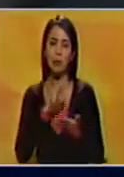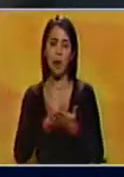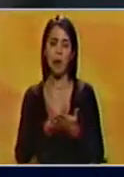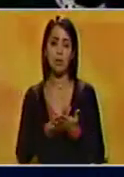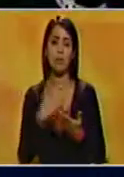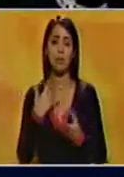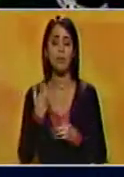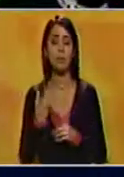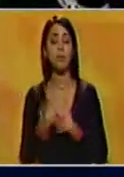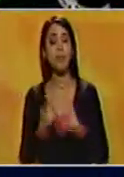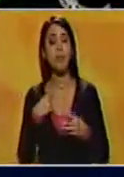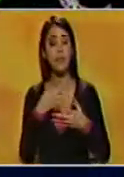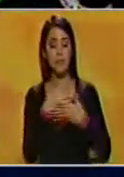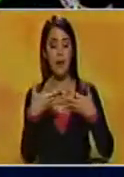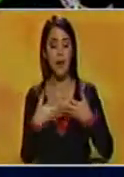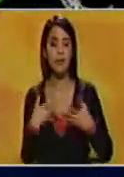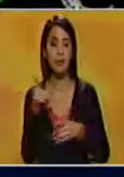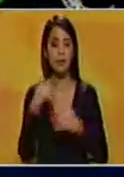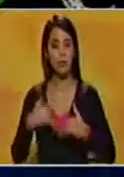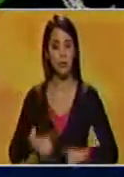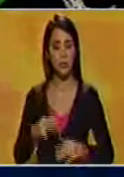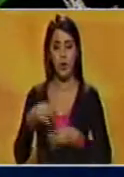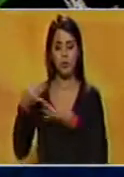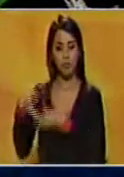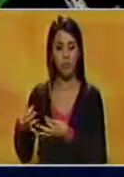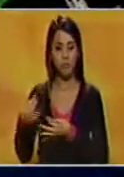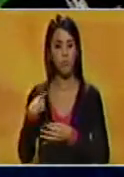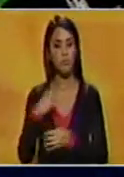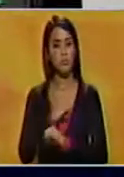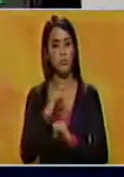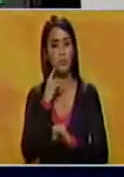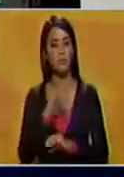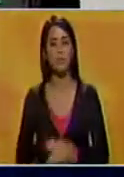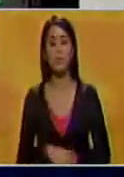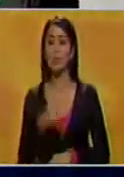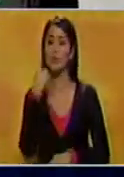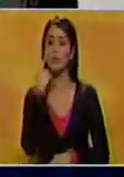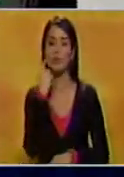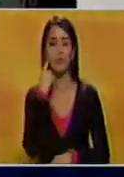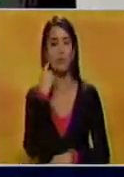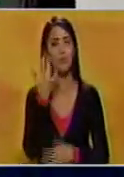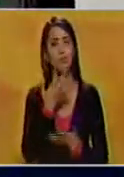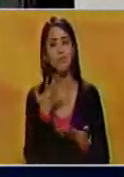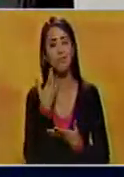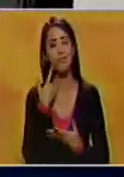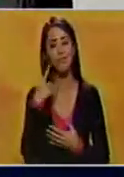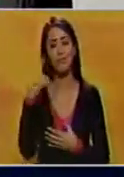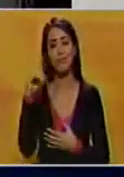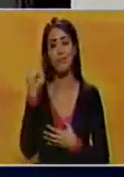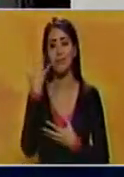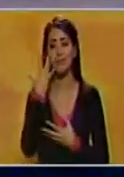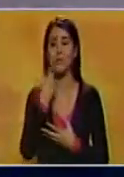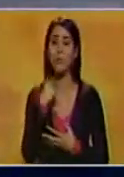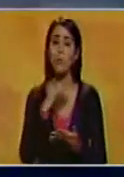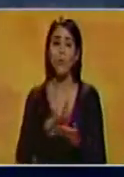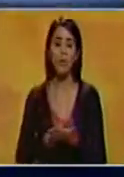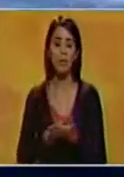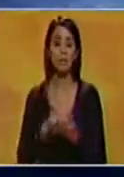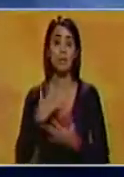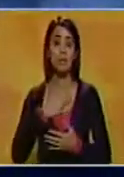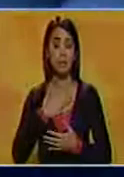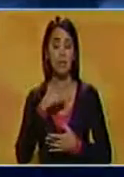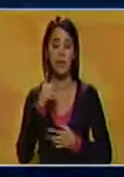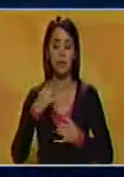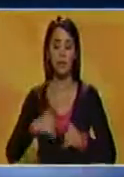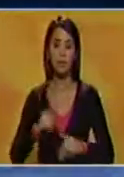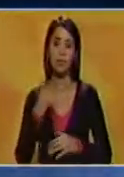se haya filtrado la carta que le dejó a su hija. Concluyó diciendo que no se acostumbra a la idea de su desaparición física y tanto él como la